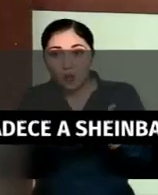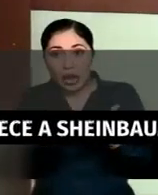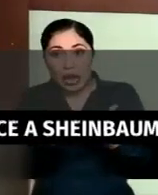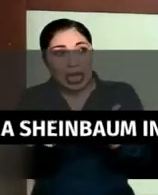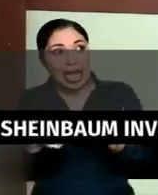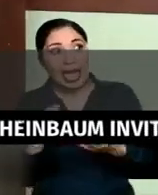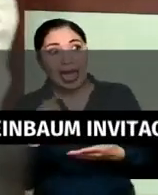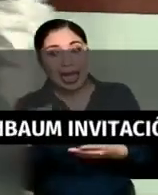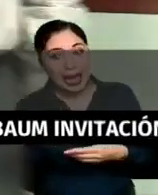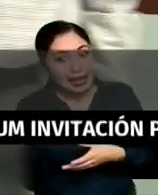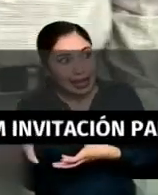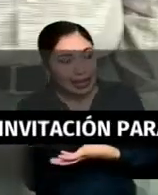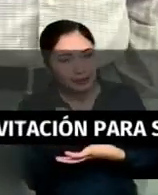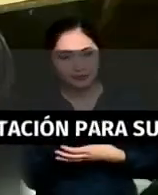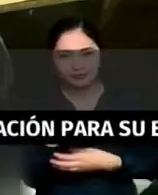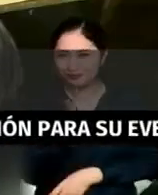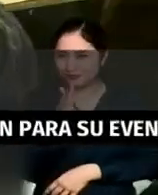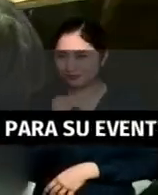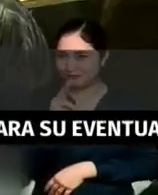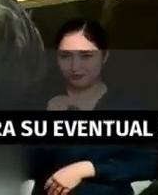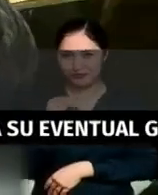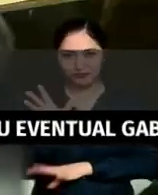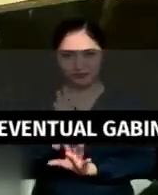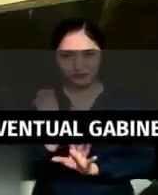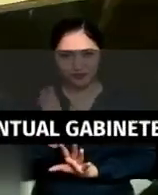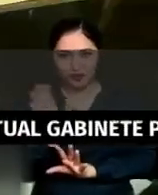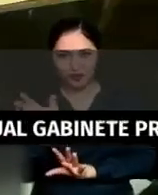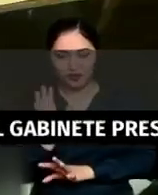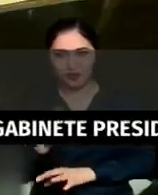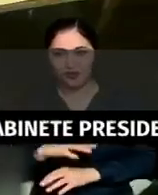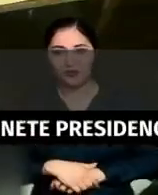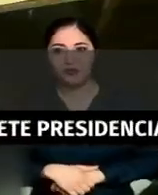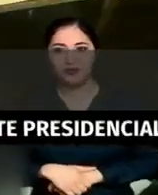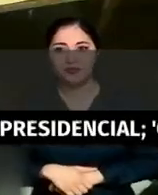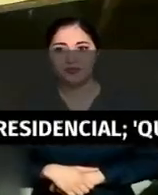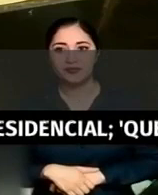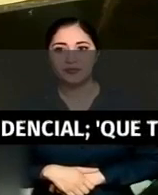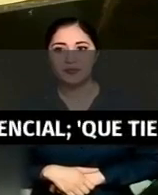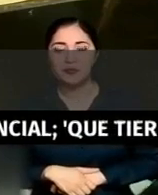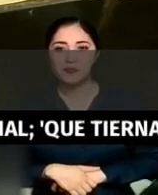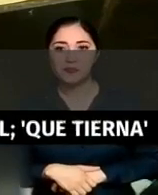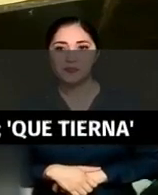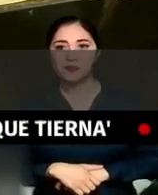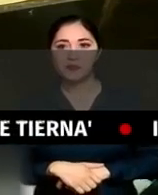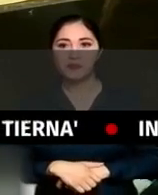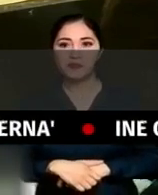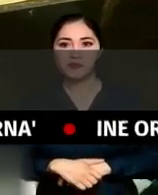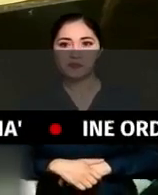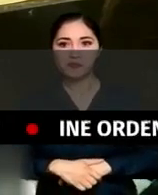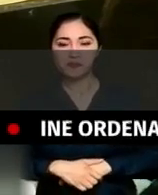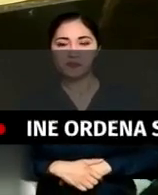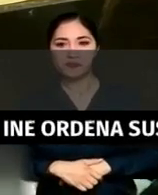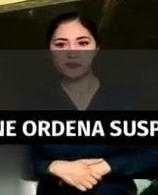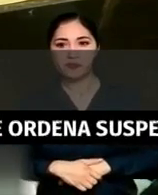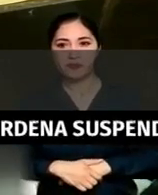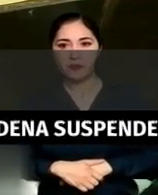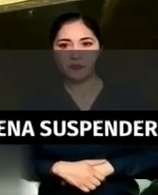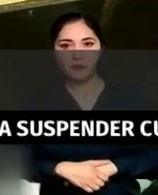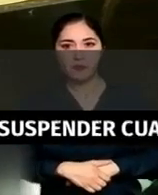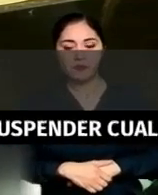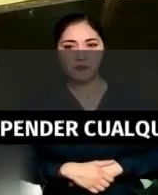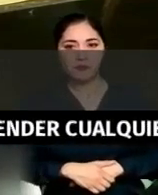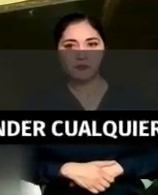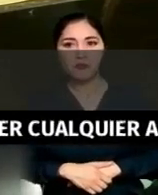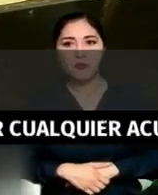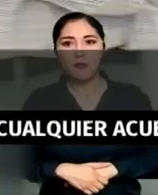apartados para hacer frente a compromisos específicos como el pago de aguinaldo a los Trabajadores al Servicio del Estado que